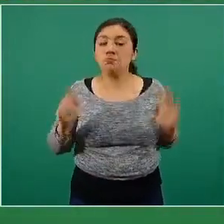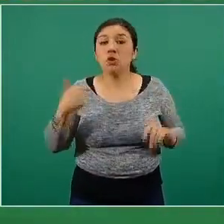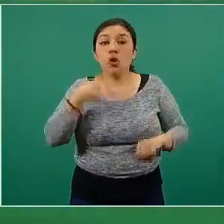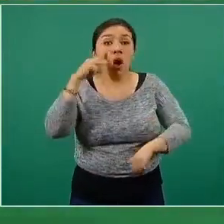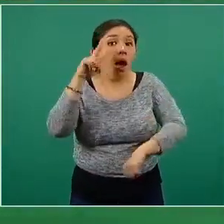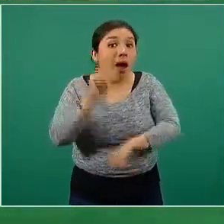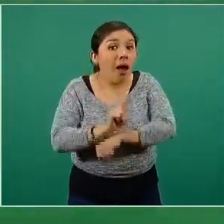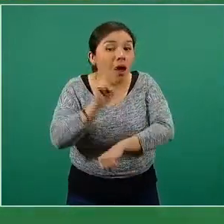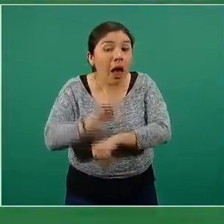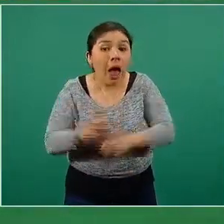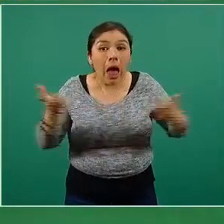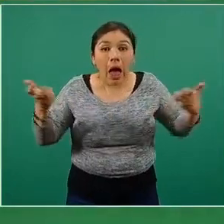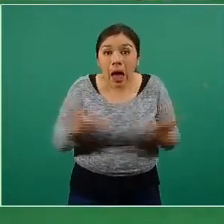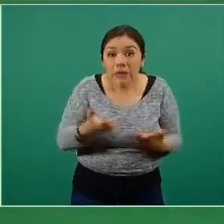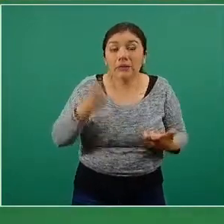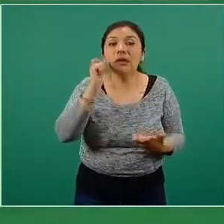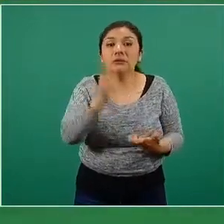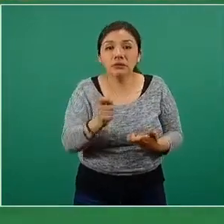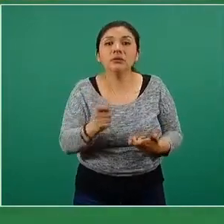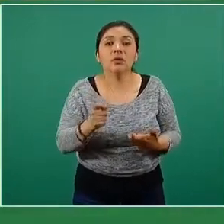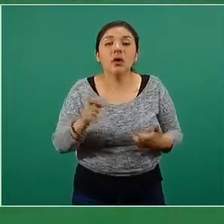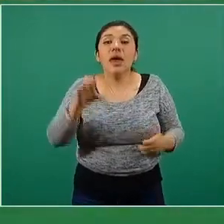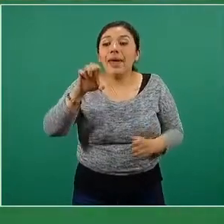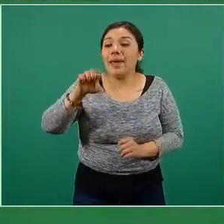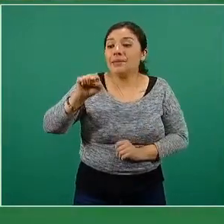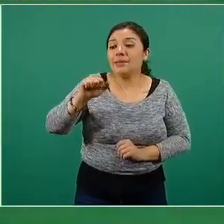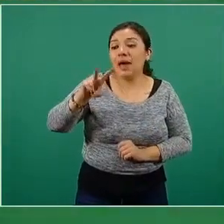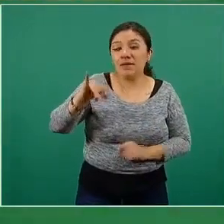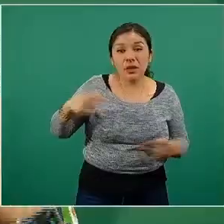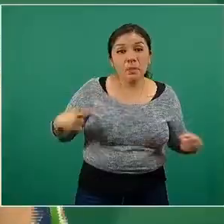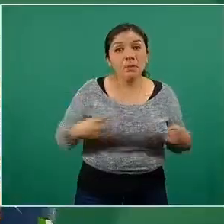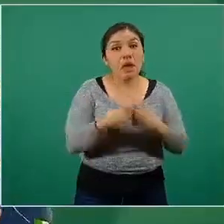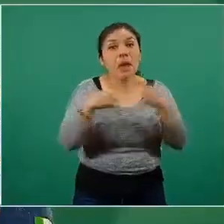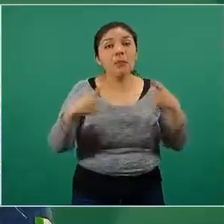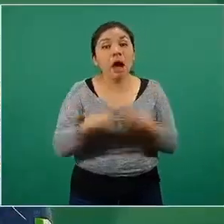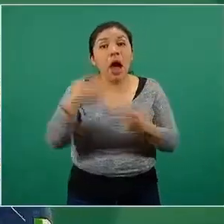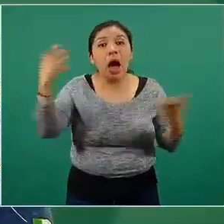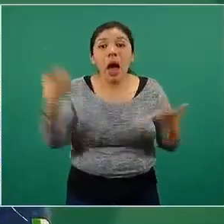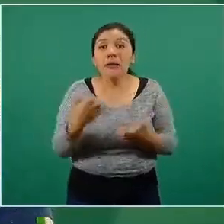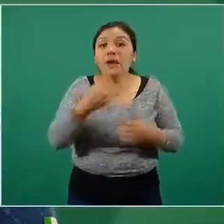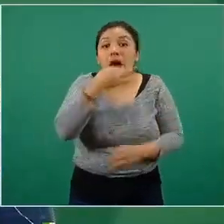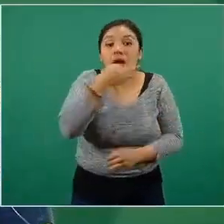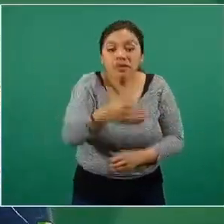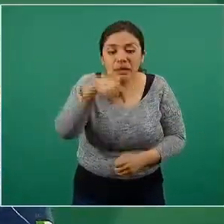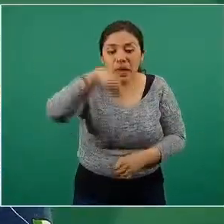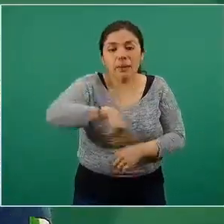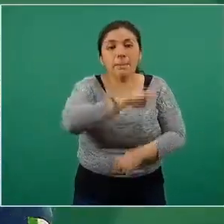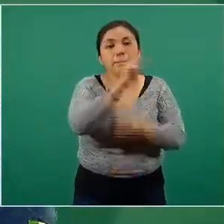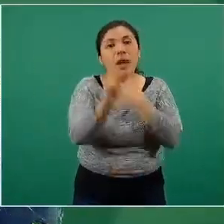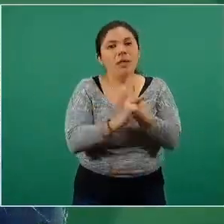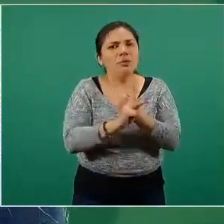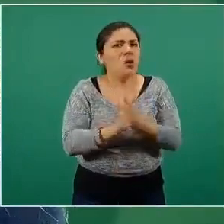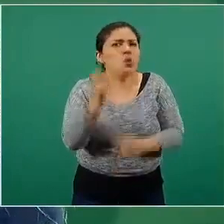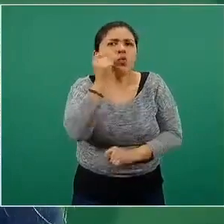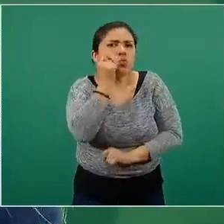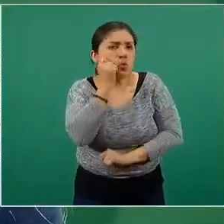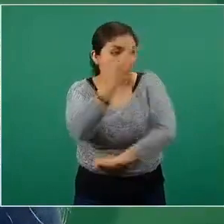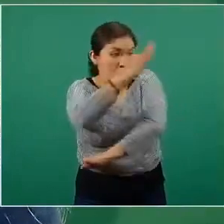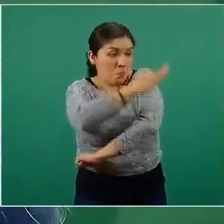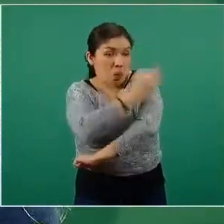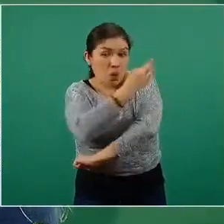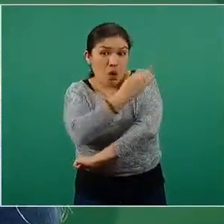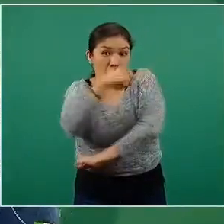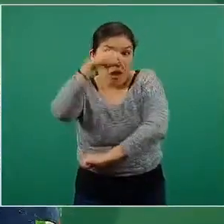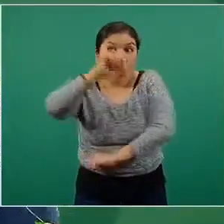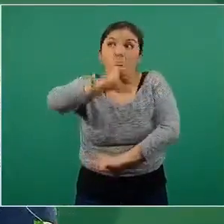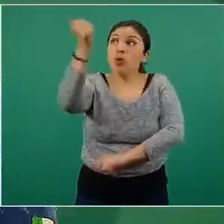monitorizamos, lo que nosotros vigilamos, son ESAVIS que se reportan en nuestro país, independientemente si la aplicación de la vacuna